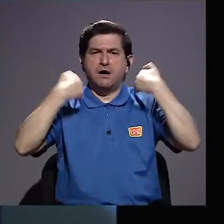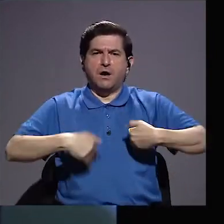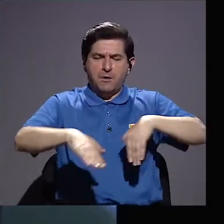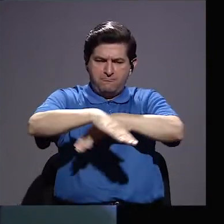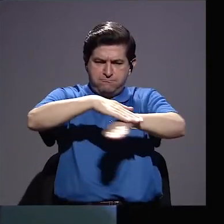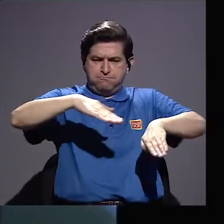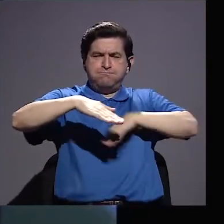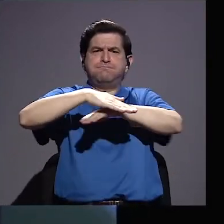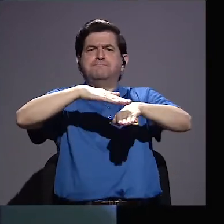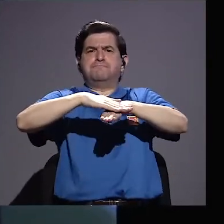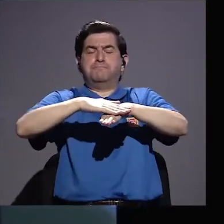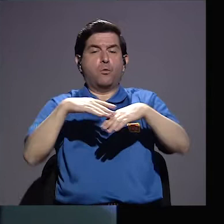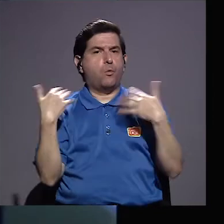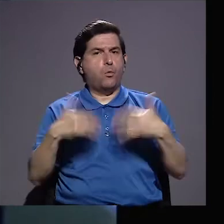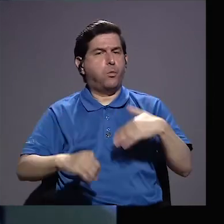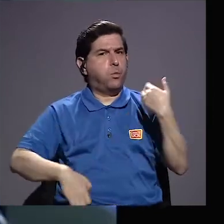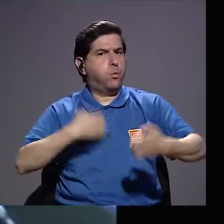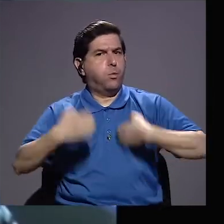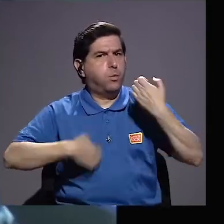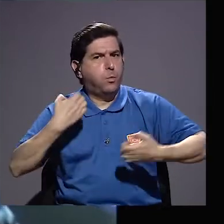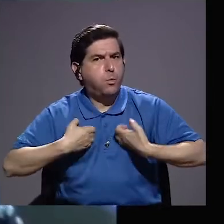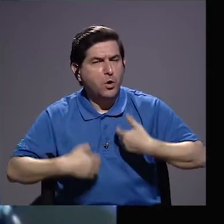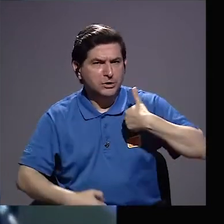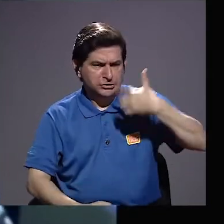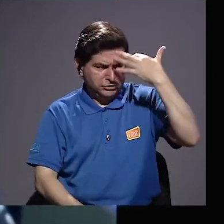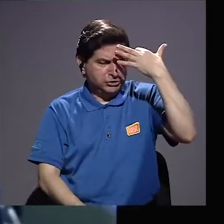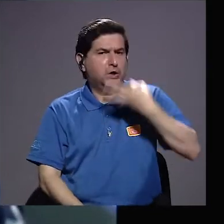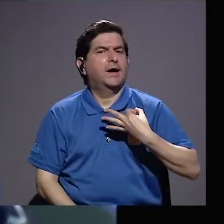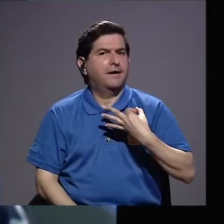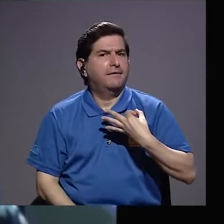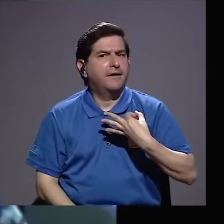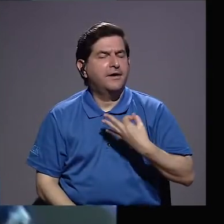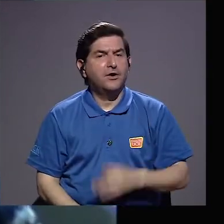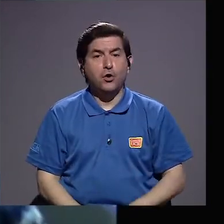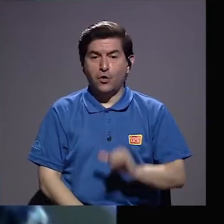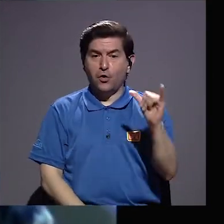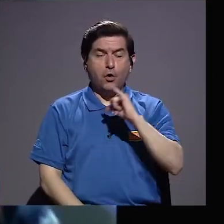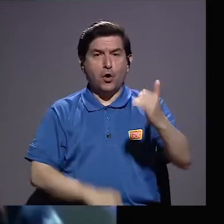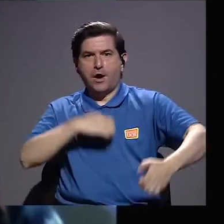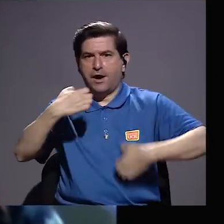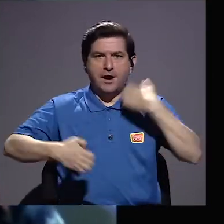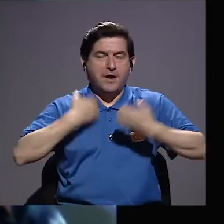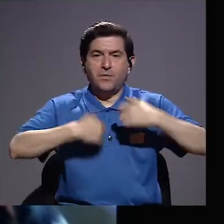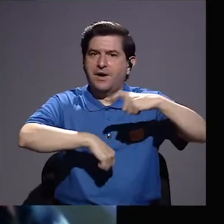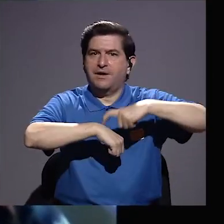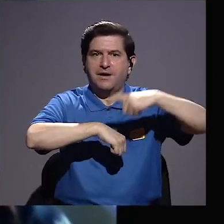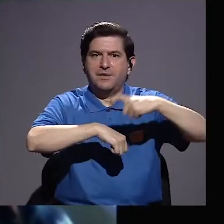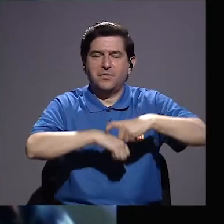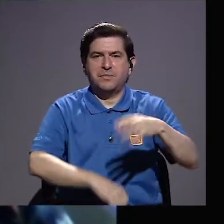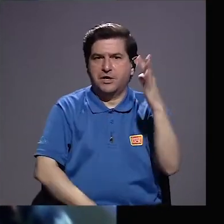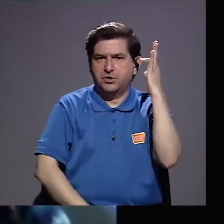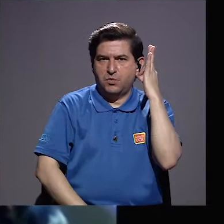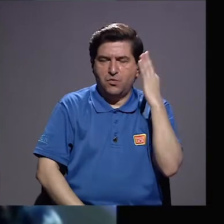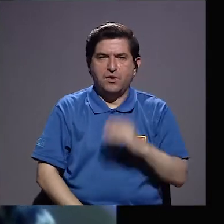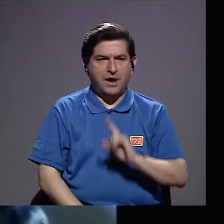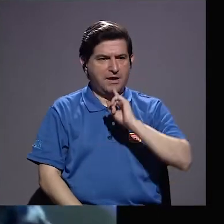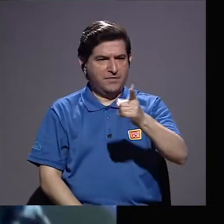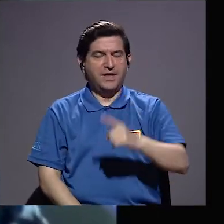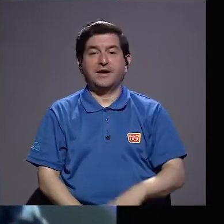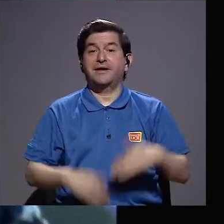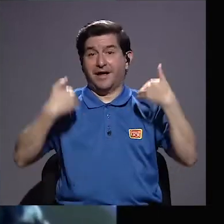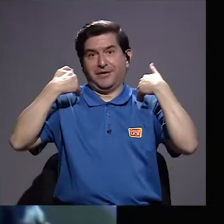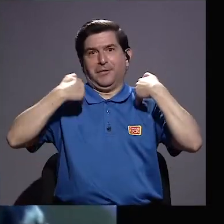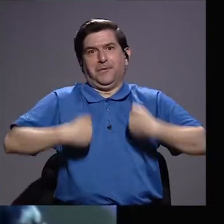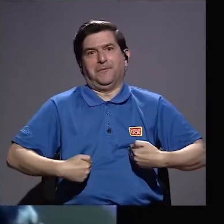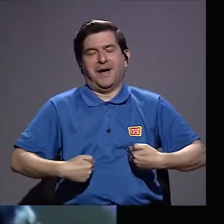que era muy emocionante. Creo que debe haber sido igual de emocionante que cuando logramos que las mujeres nos declararan humanas en